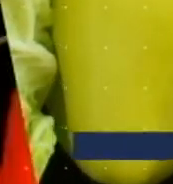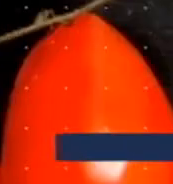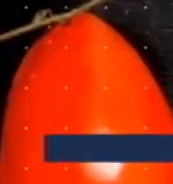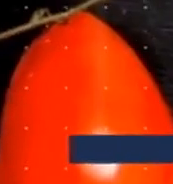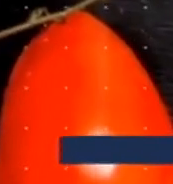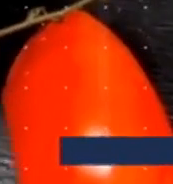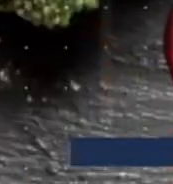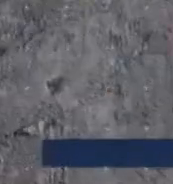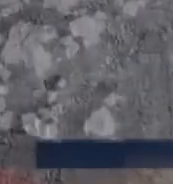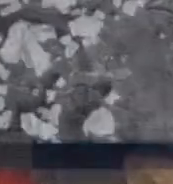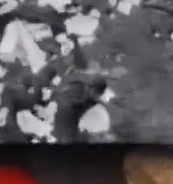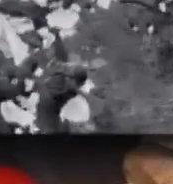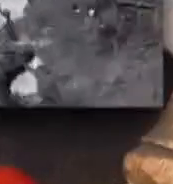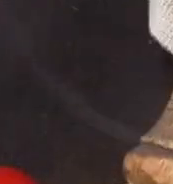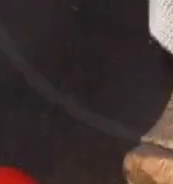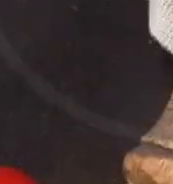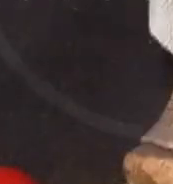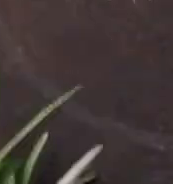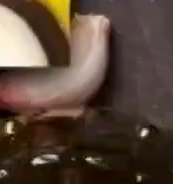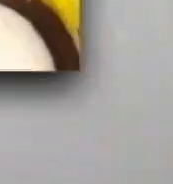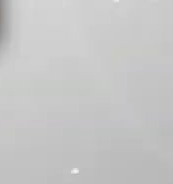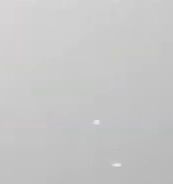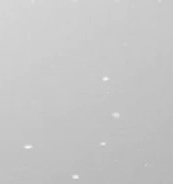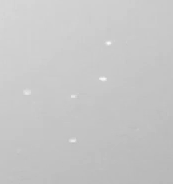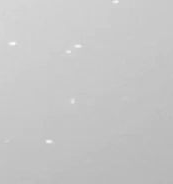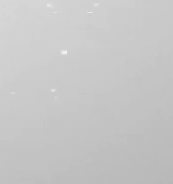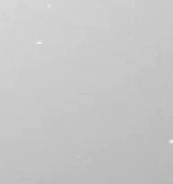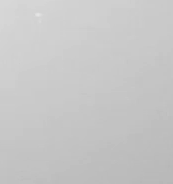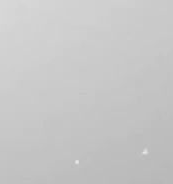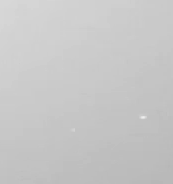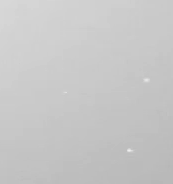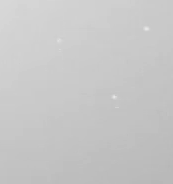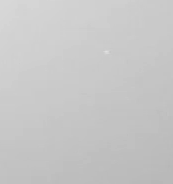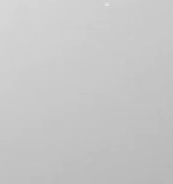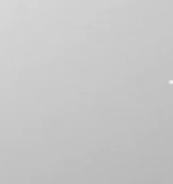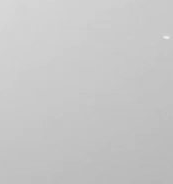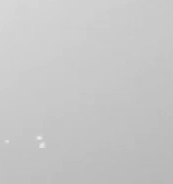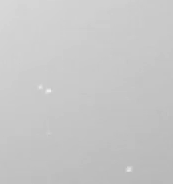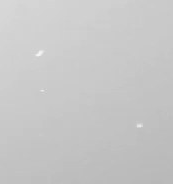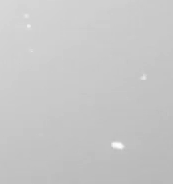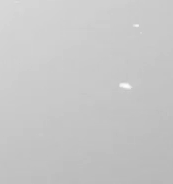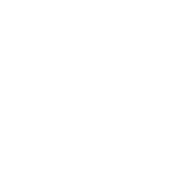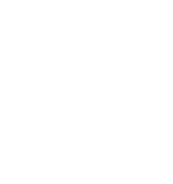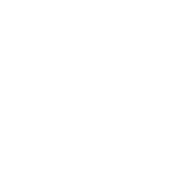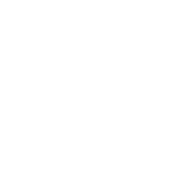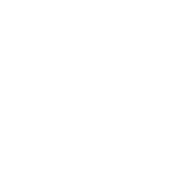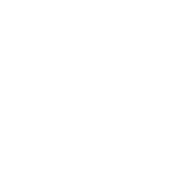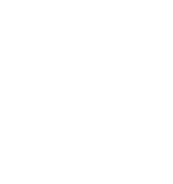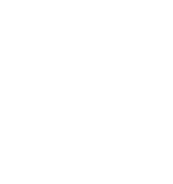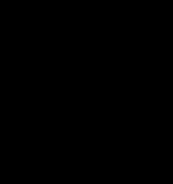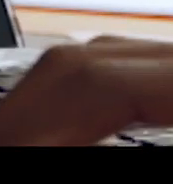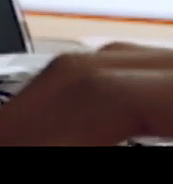de marzo a las 9 de la noche. Solo por 13, Costa Rica Televisión. Quiero